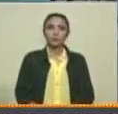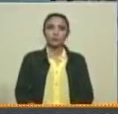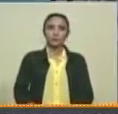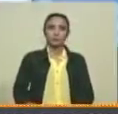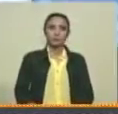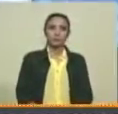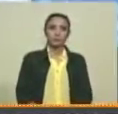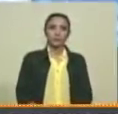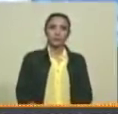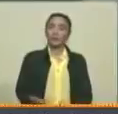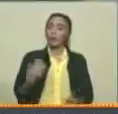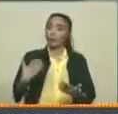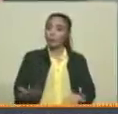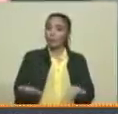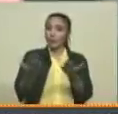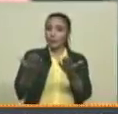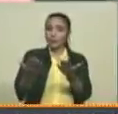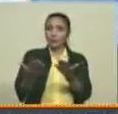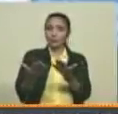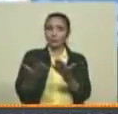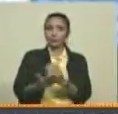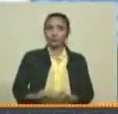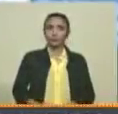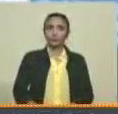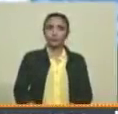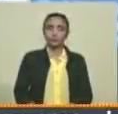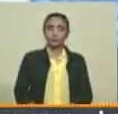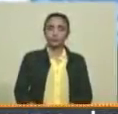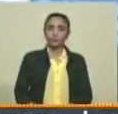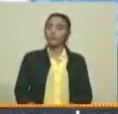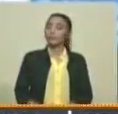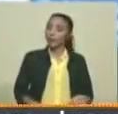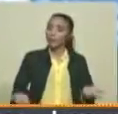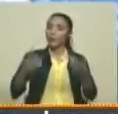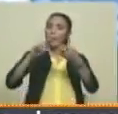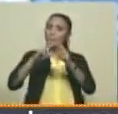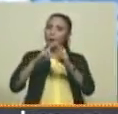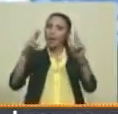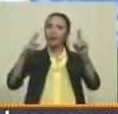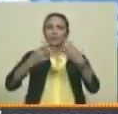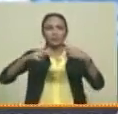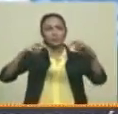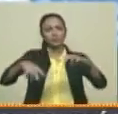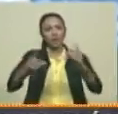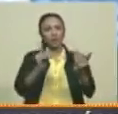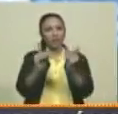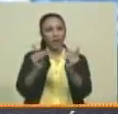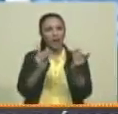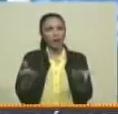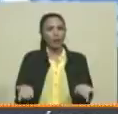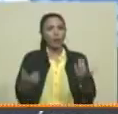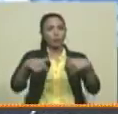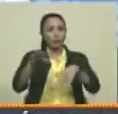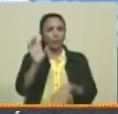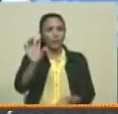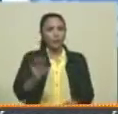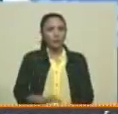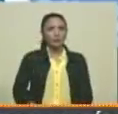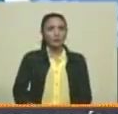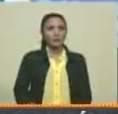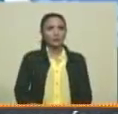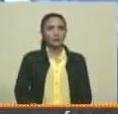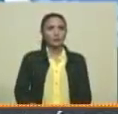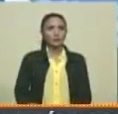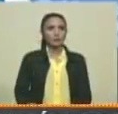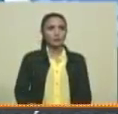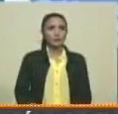Y tiendo mi mano. Y llamo a una gran pacificación, a un gran diálogo nacional.